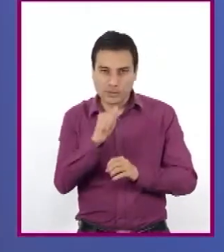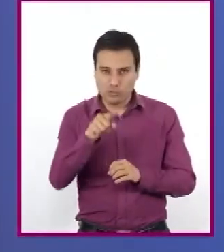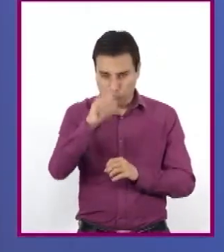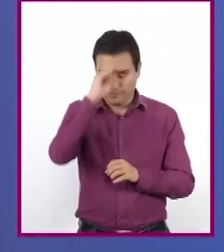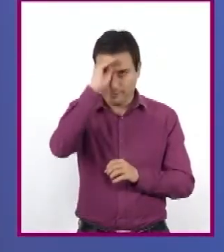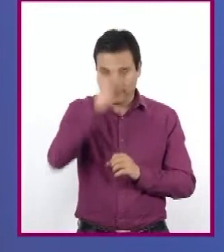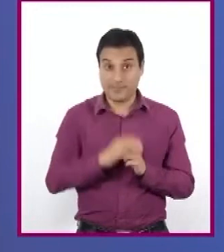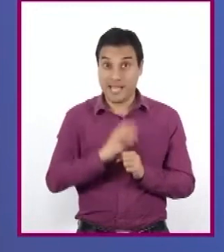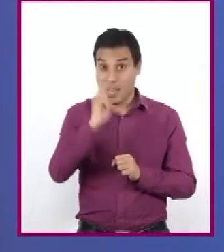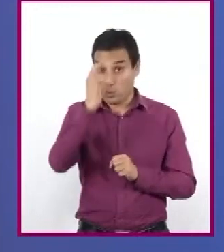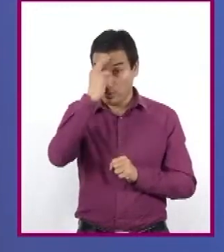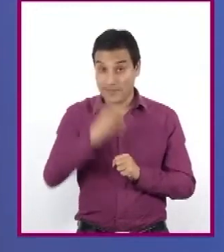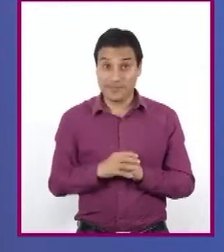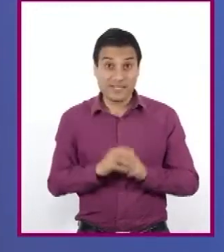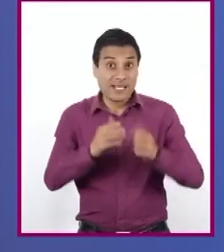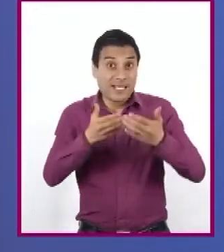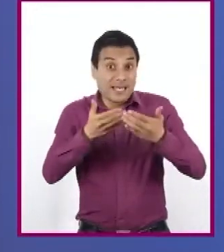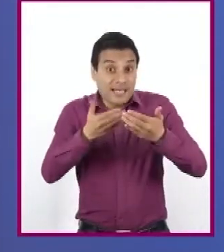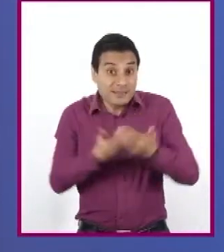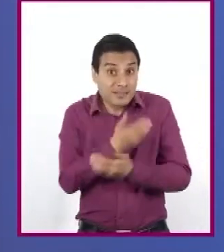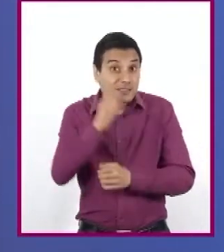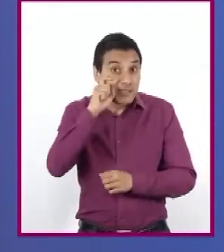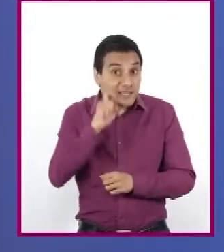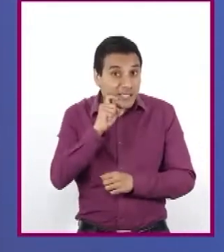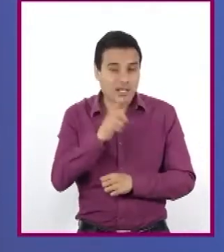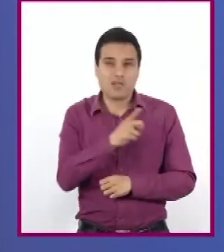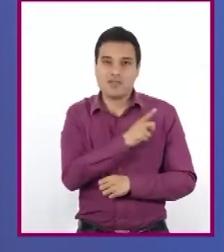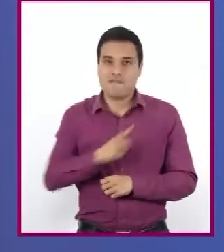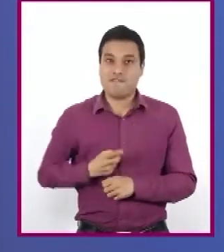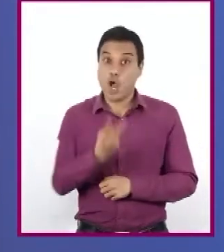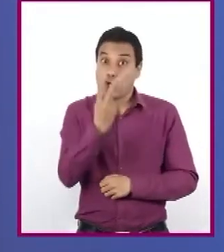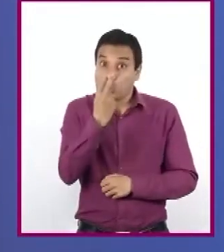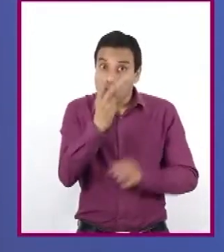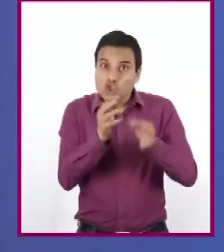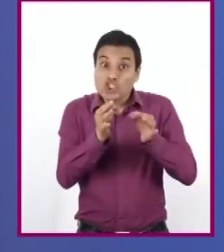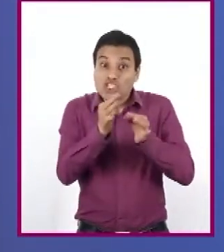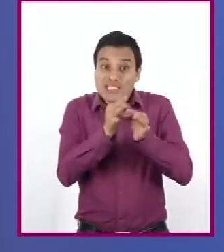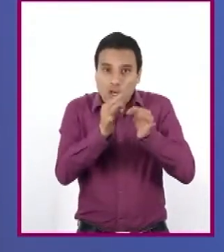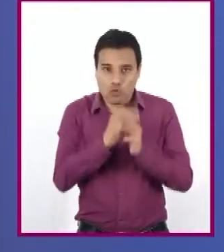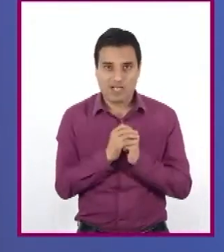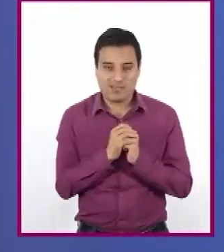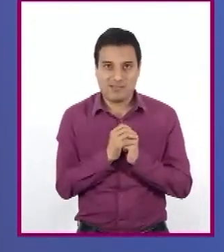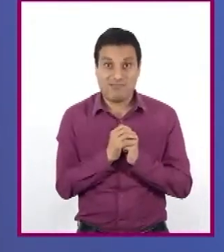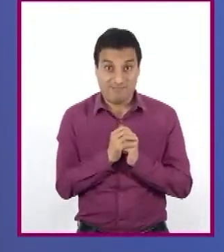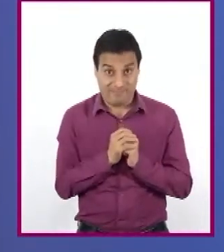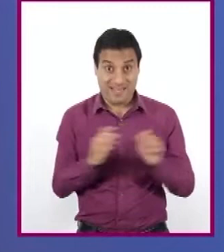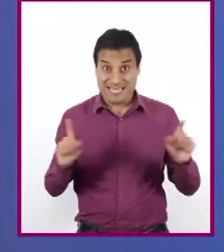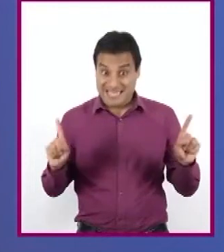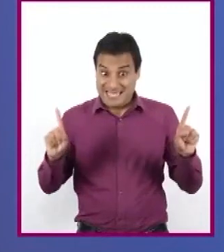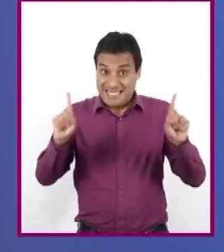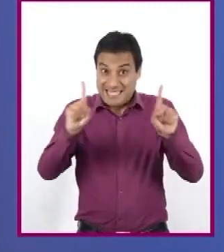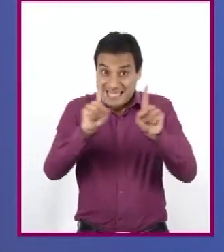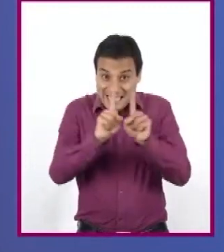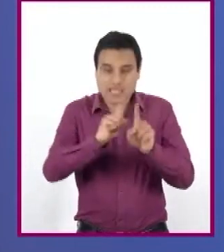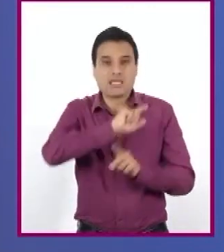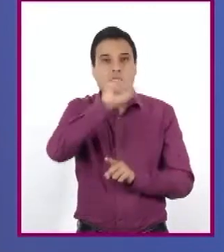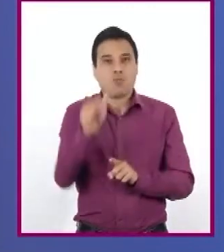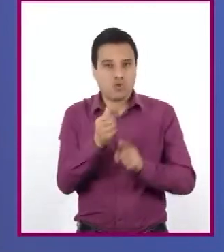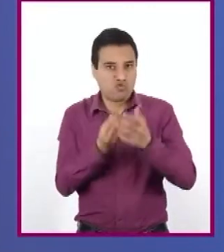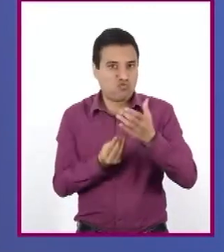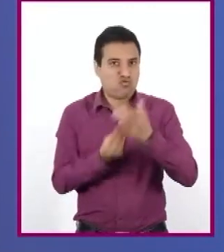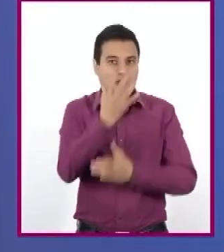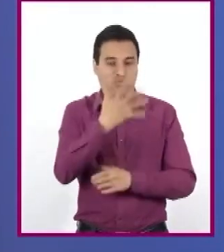reproducción sexual se requieren de dos gametos o células sexuales que al combinarse generan un organismo genéticamente